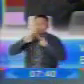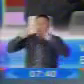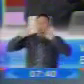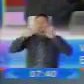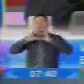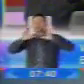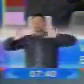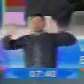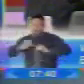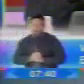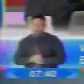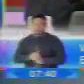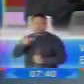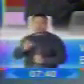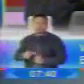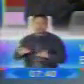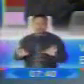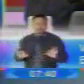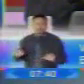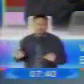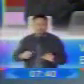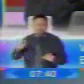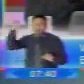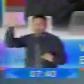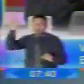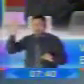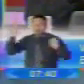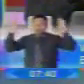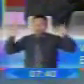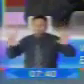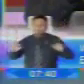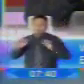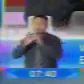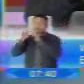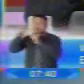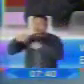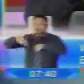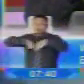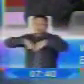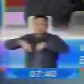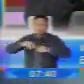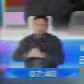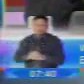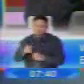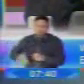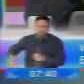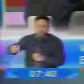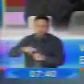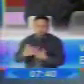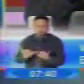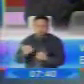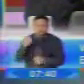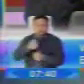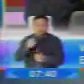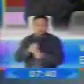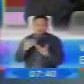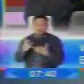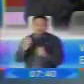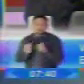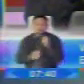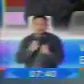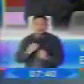ejemplo, el montaje de los grandes escenarios, el transporte, etcétera, está en una